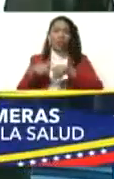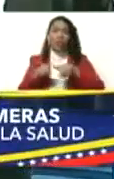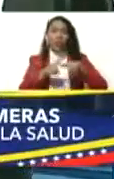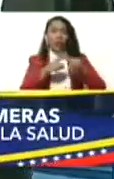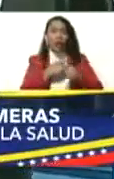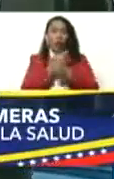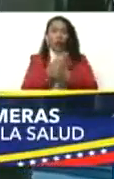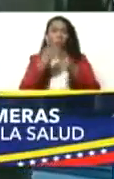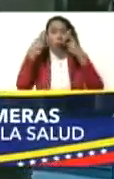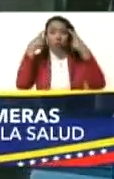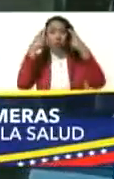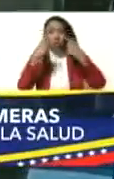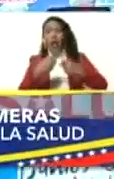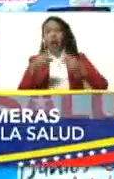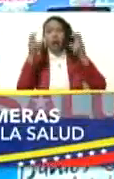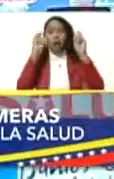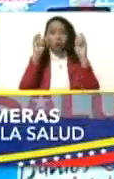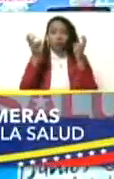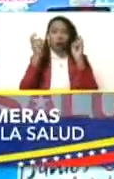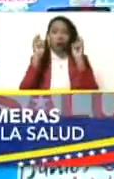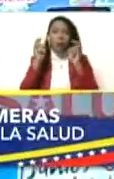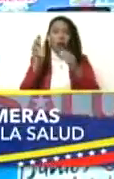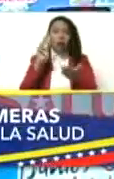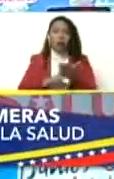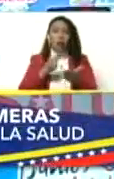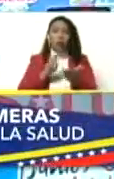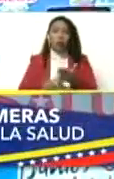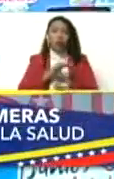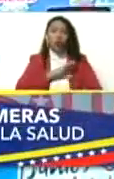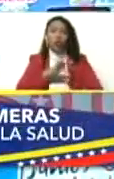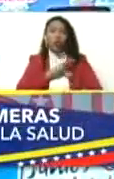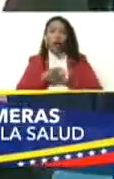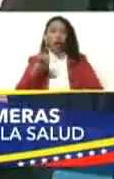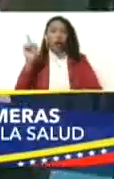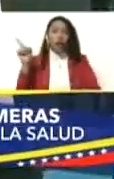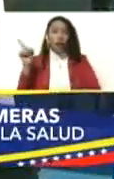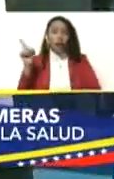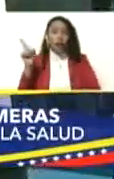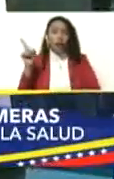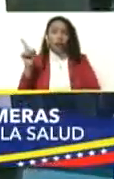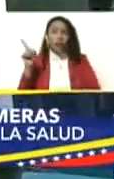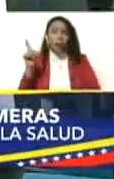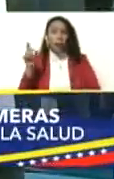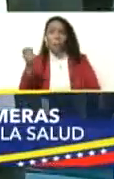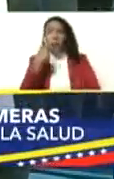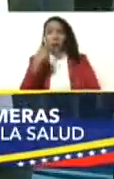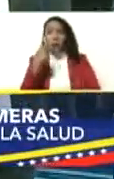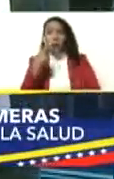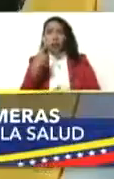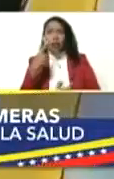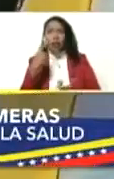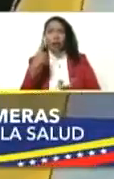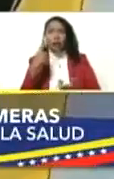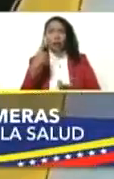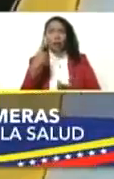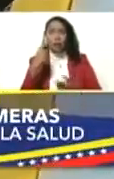médicos especialistas, títulos venezolanos de los seguros sociales, especialidades en medicina, anestesiología,